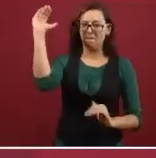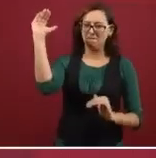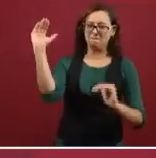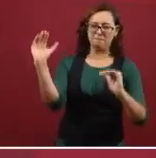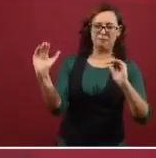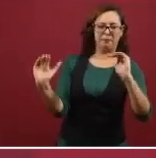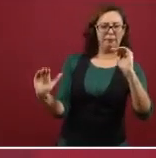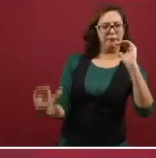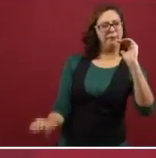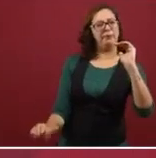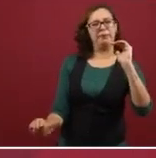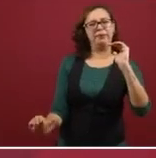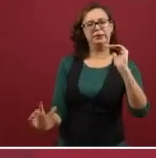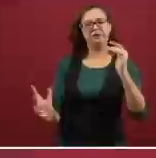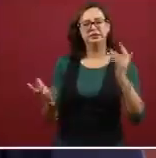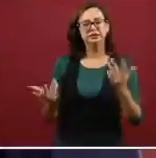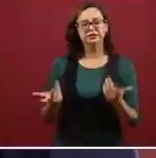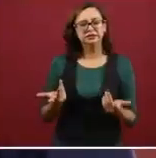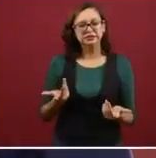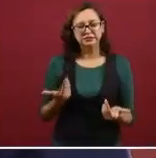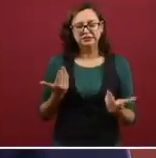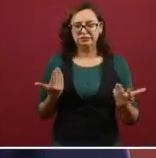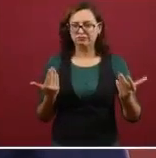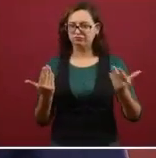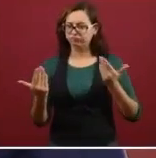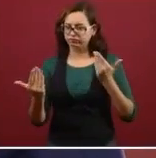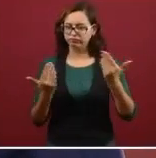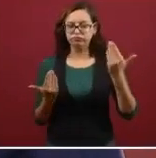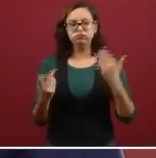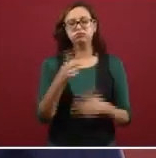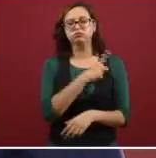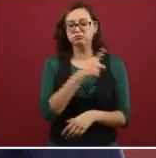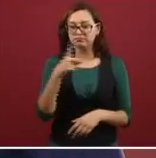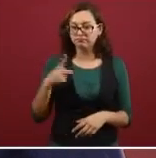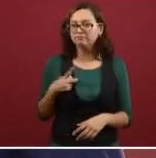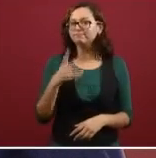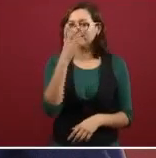Entonces, todos esos parámetros tienen que ser revisados